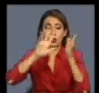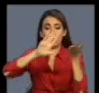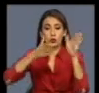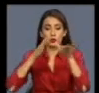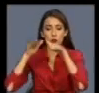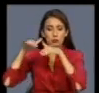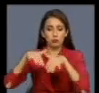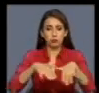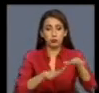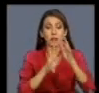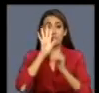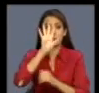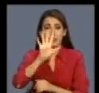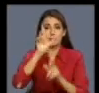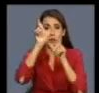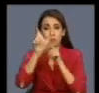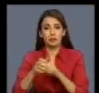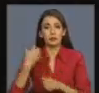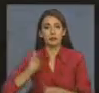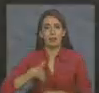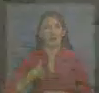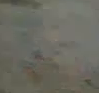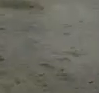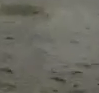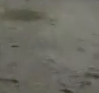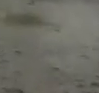ellas argentinas.